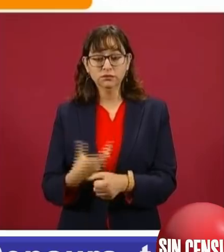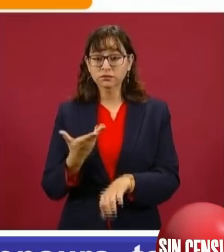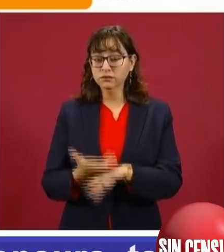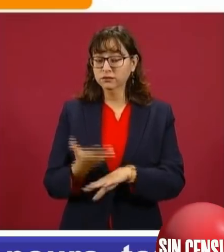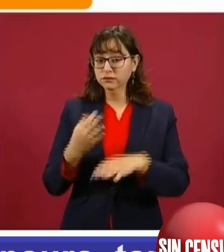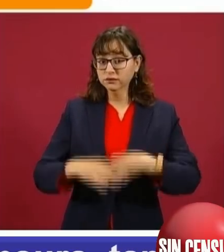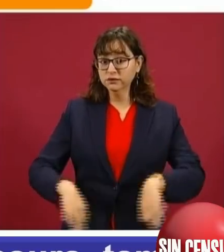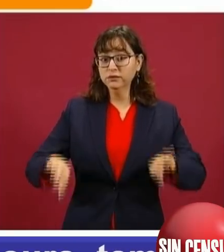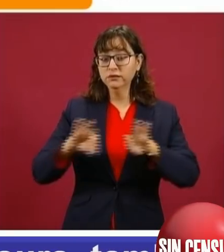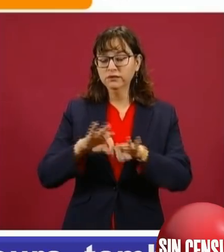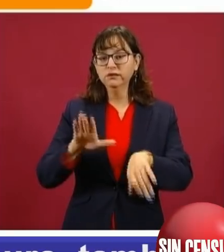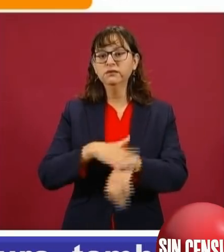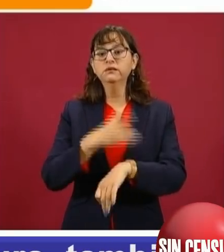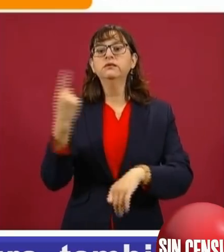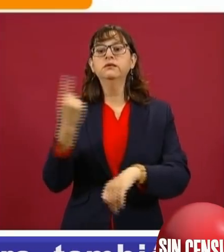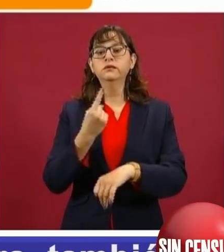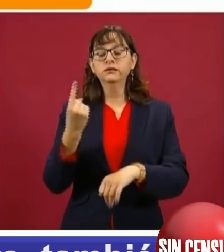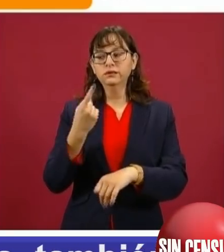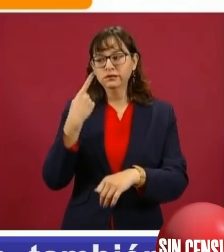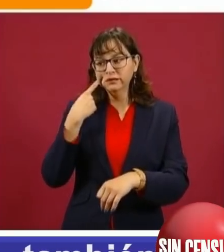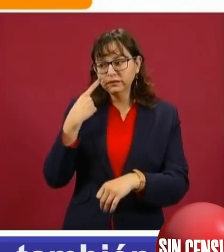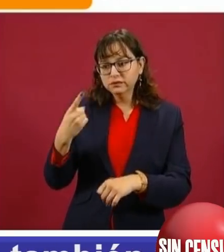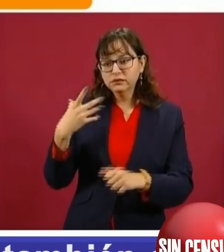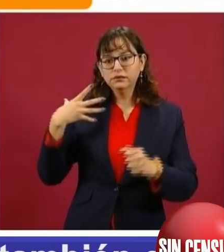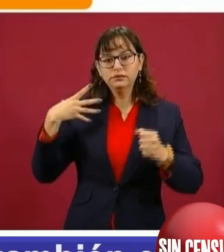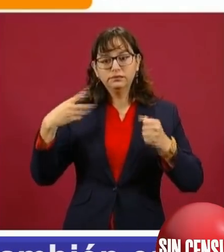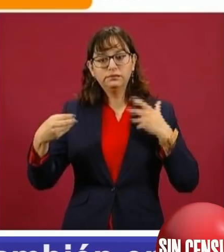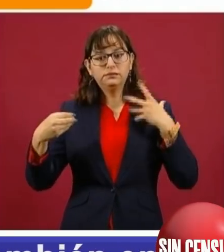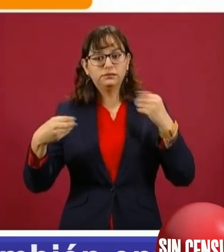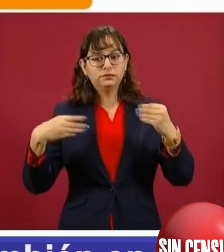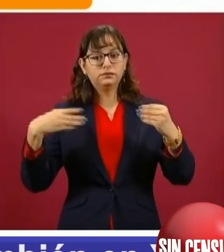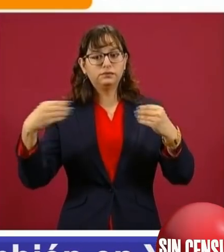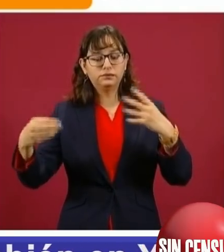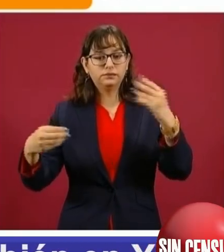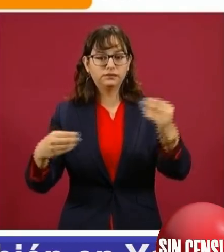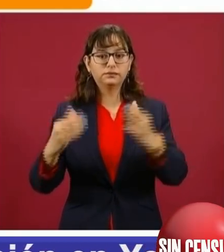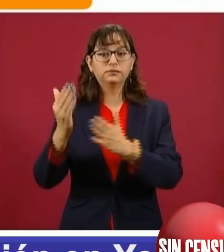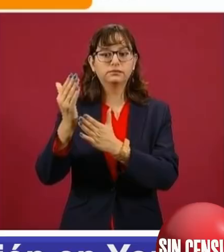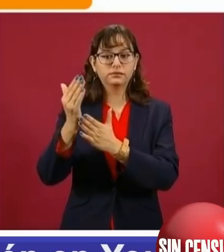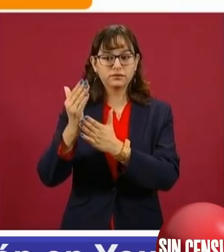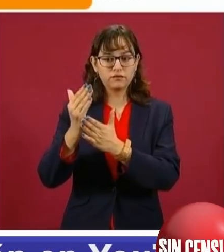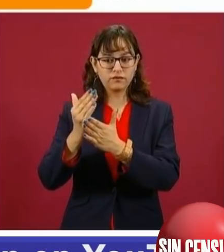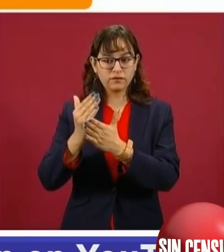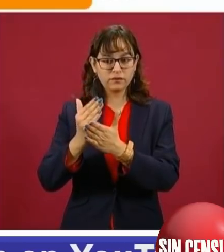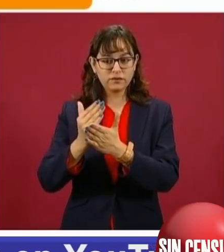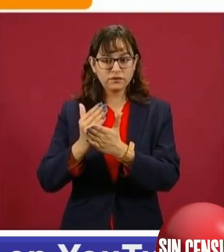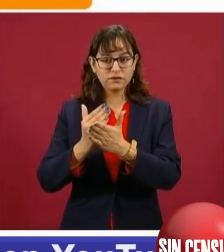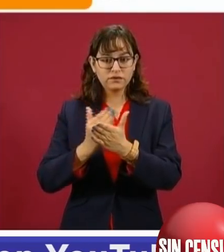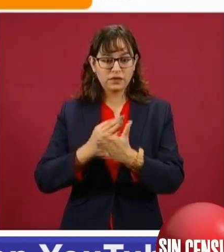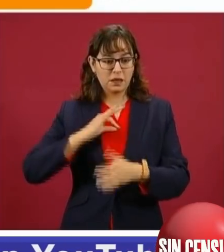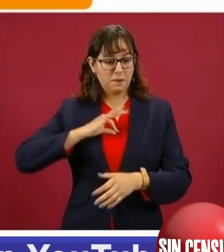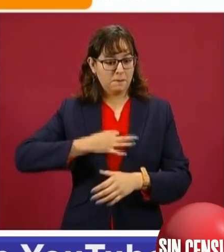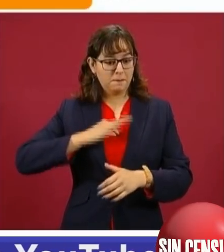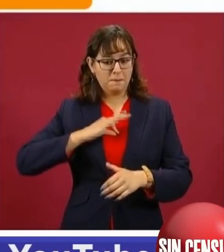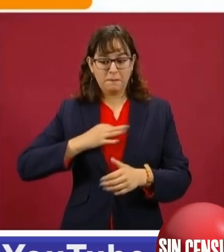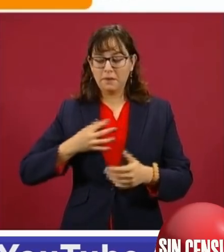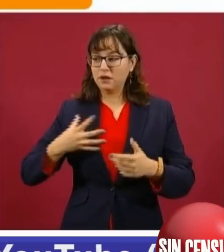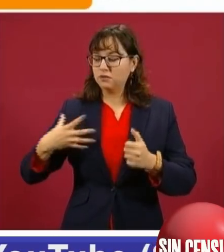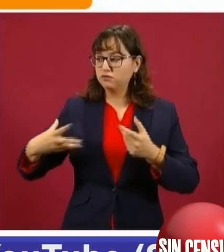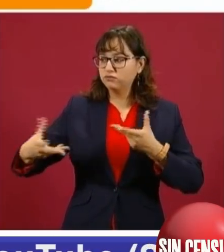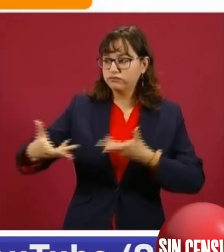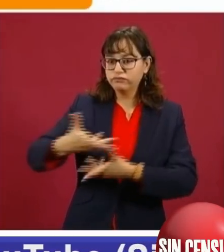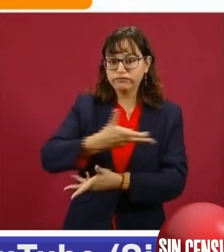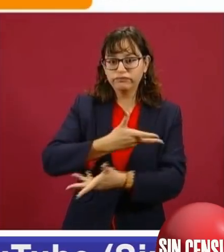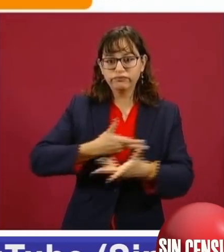Porque este indicador muestra la actividad de la epidemia, es decir, la circulación entre personas del